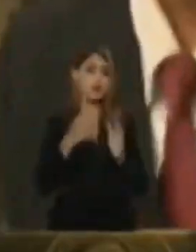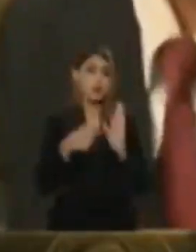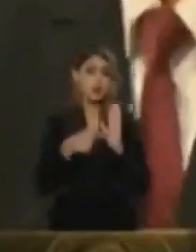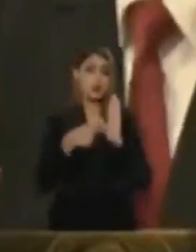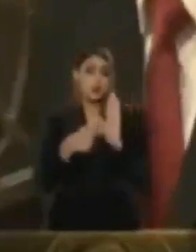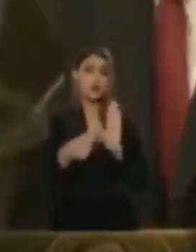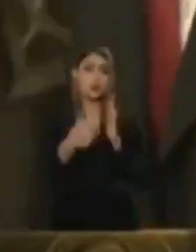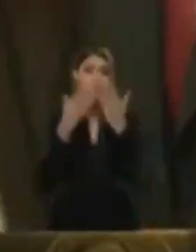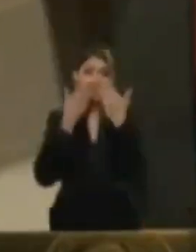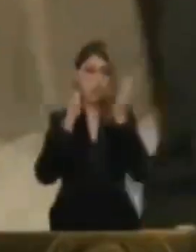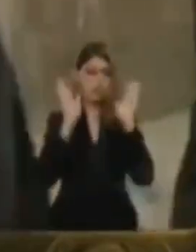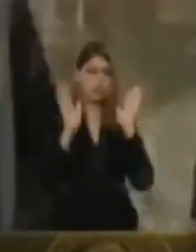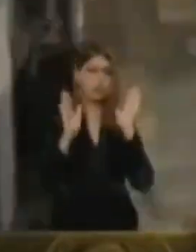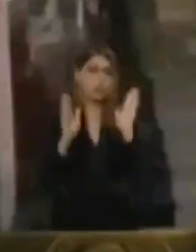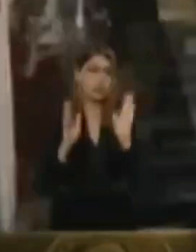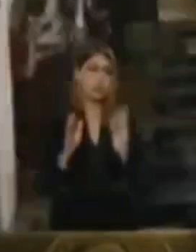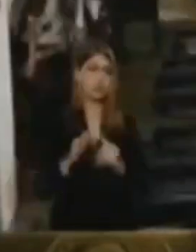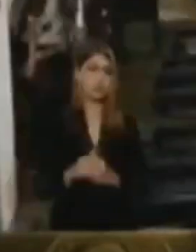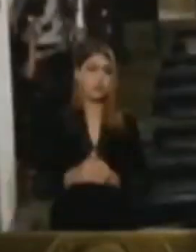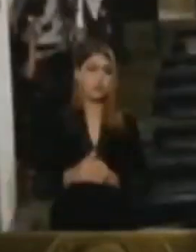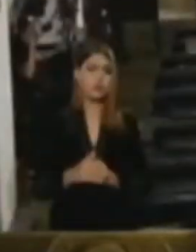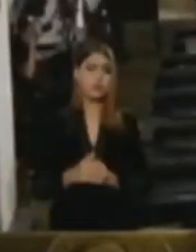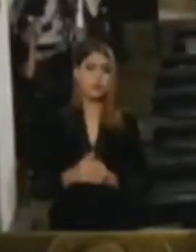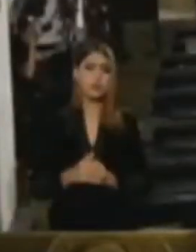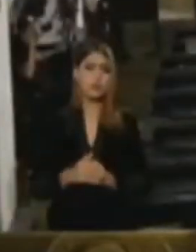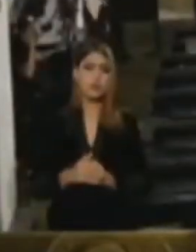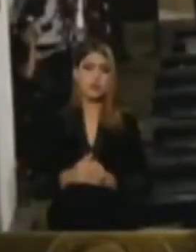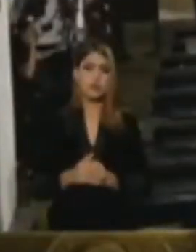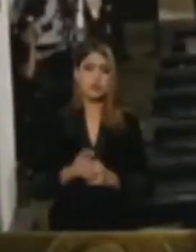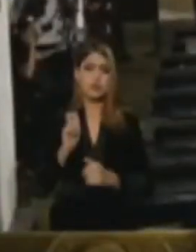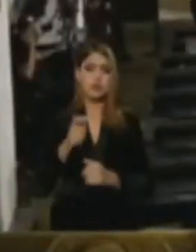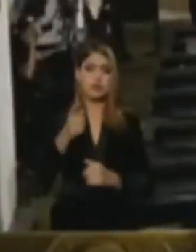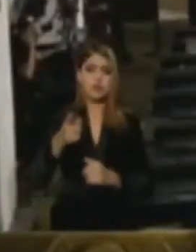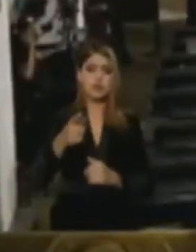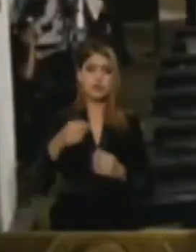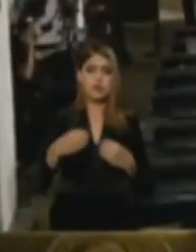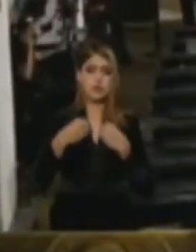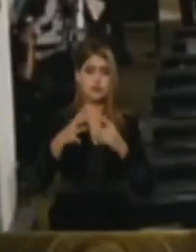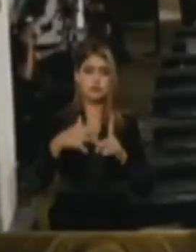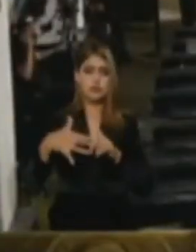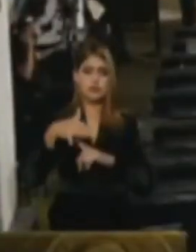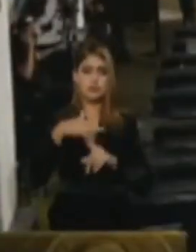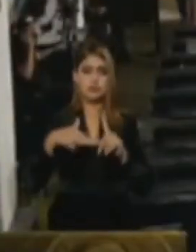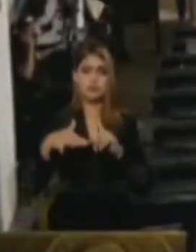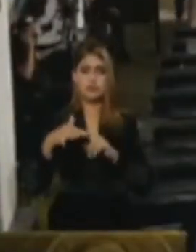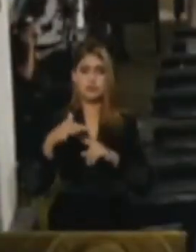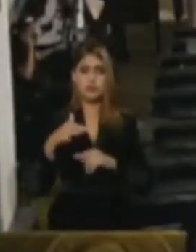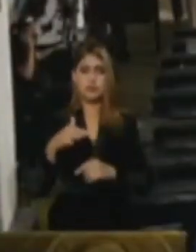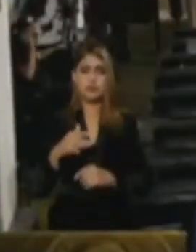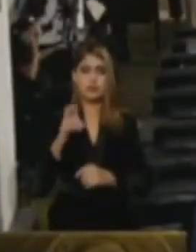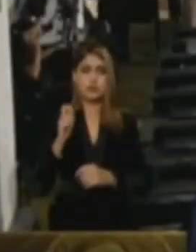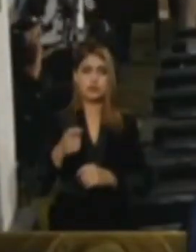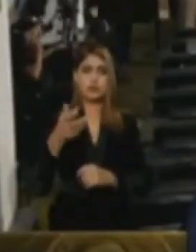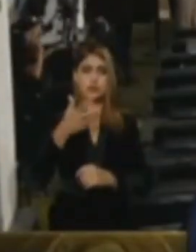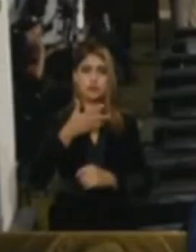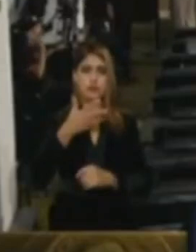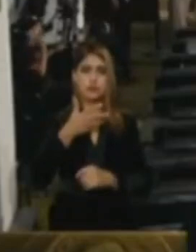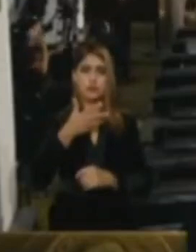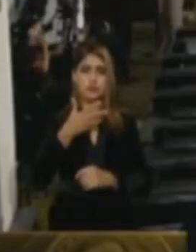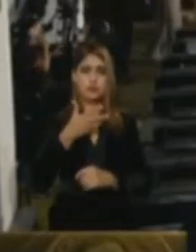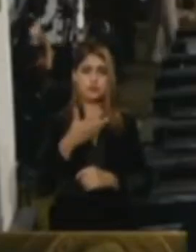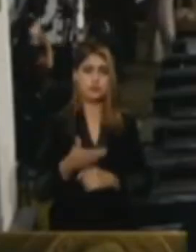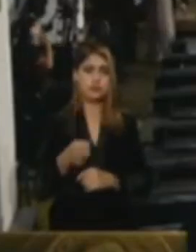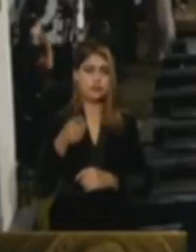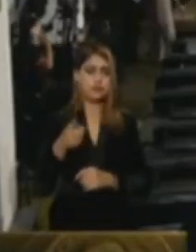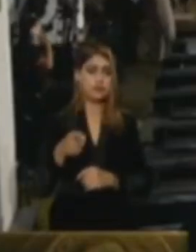importante, sobre todo con la que tiene que ver específicamente con la vida de nuestro país. Esto es parte de lo que el día de